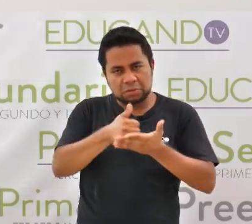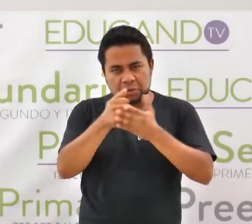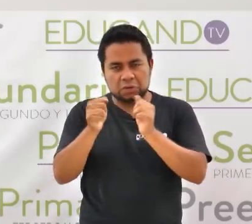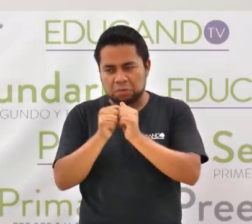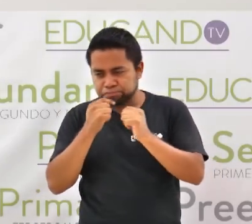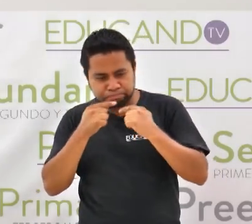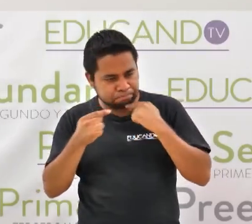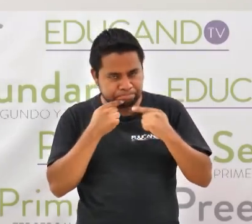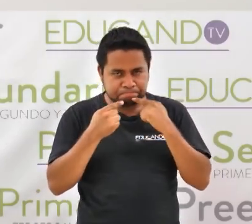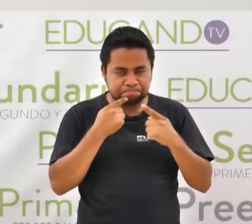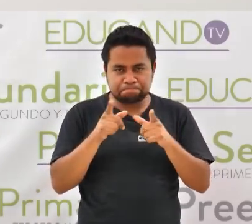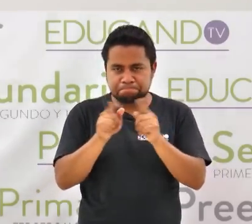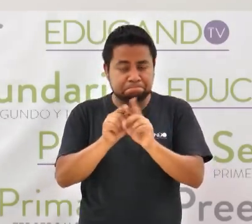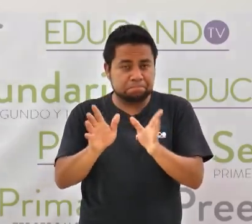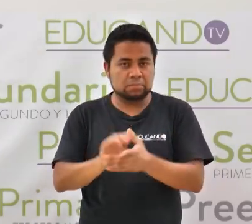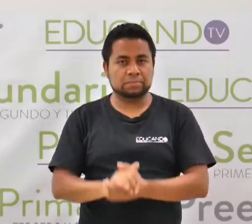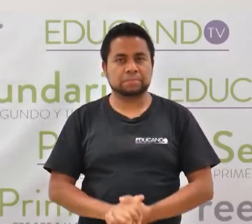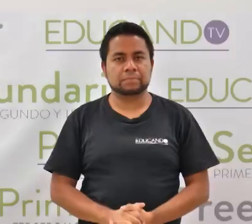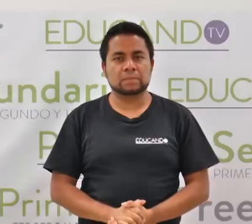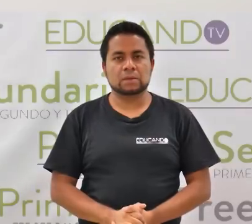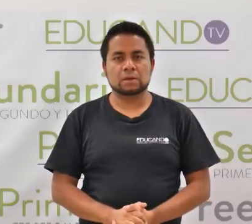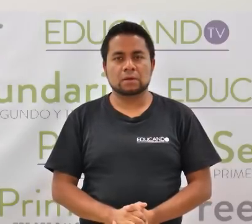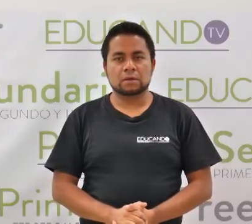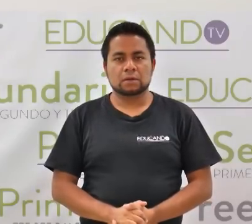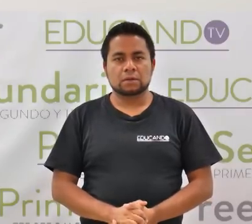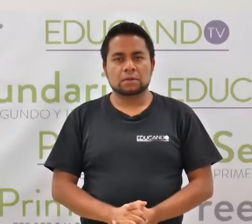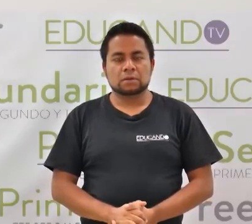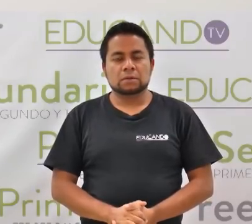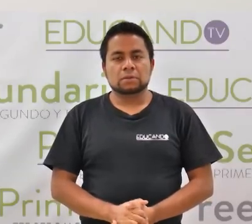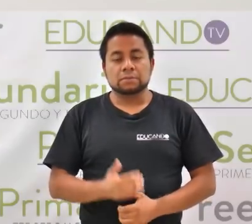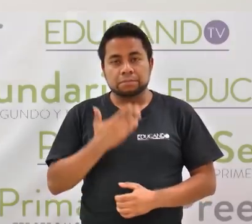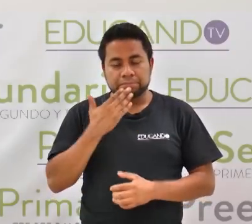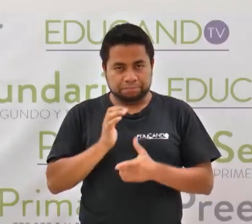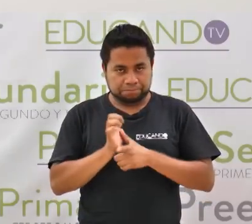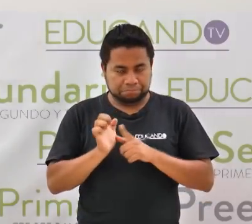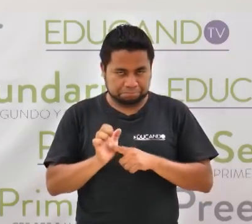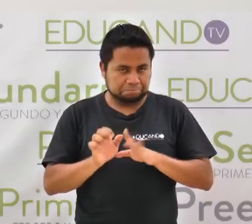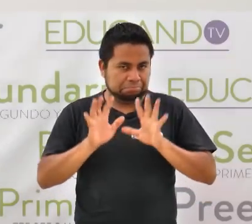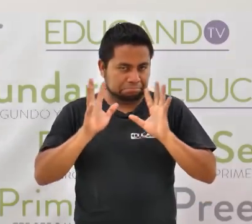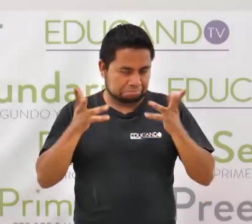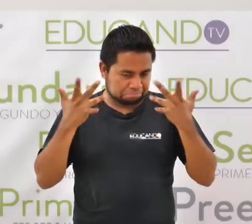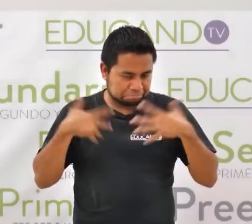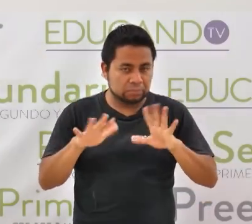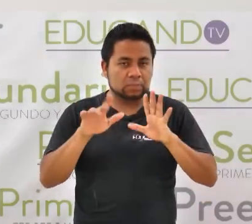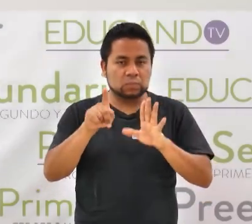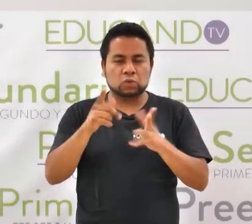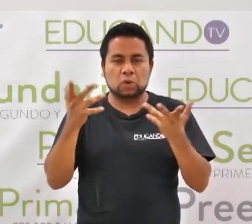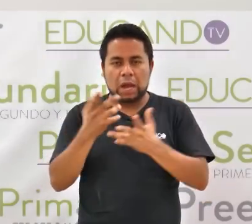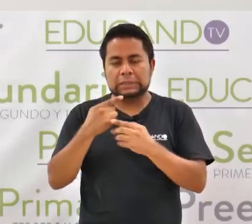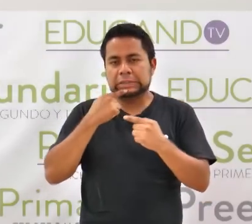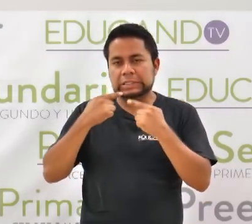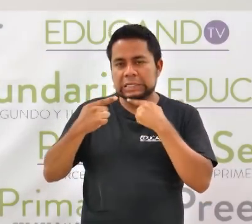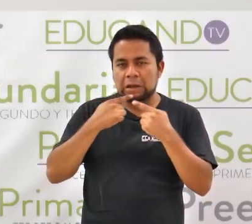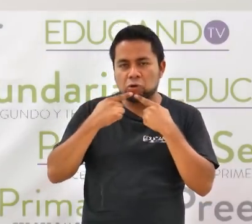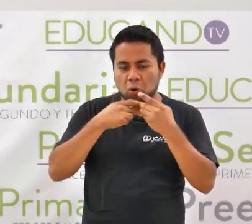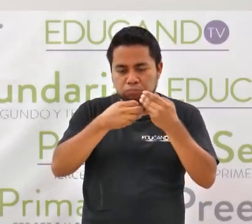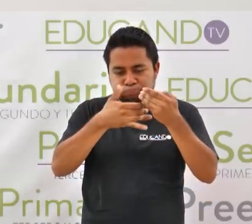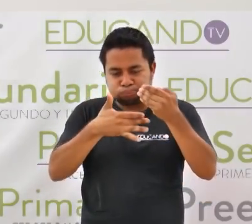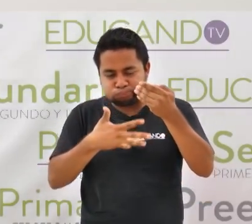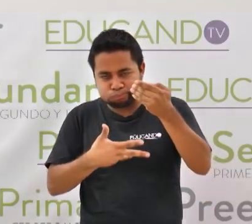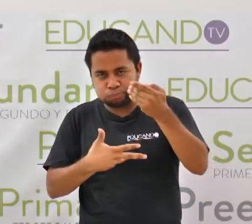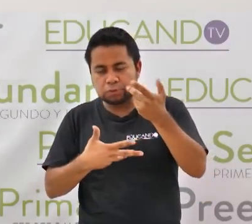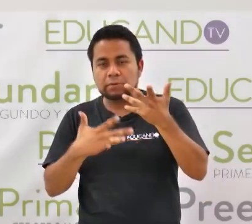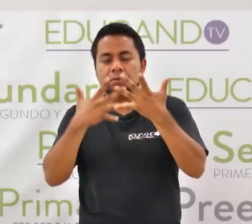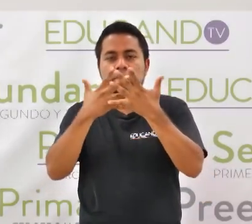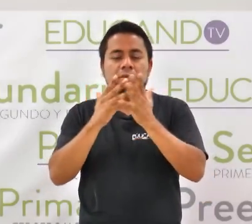del argumento. Pues bien, entonces se supone que ya elaboraron su argumento